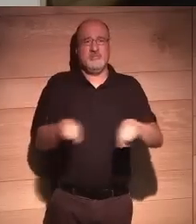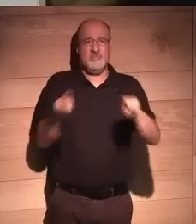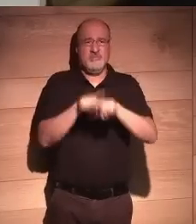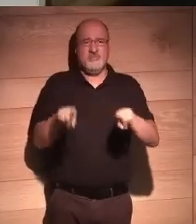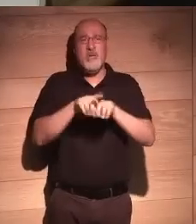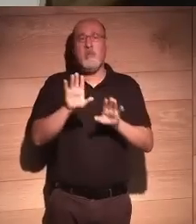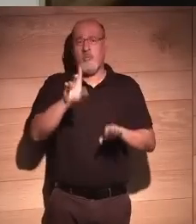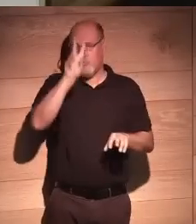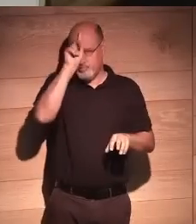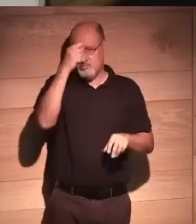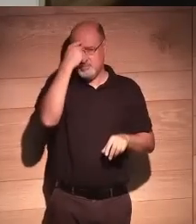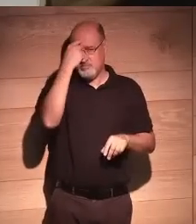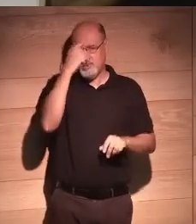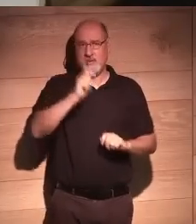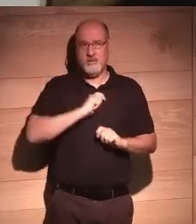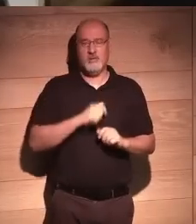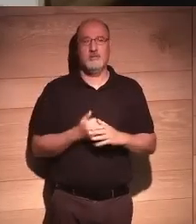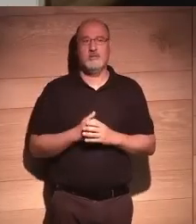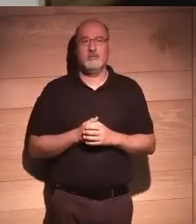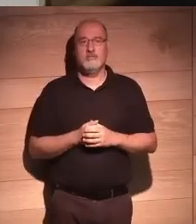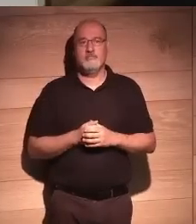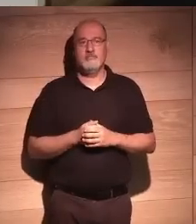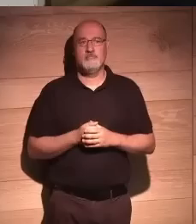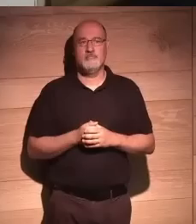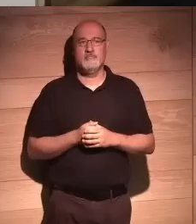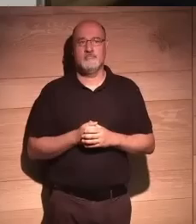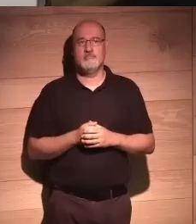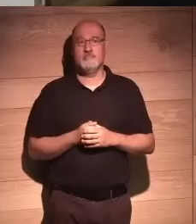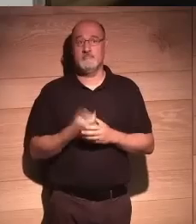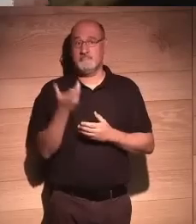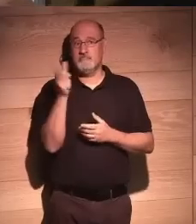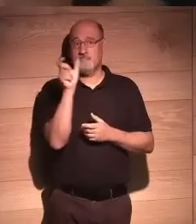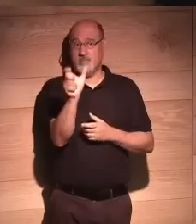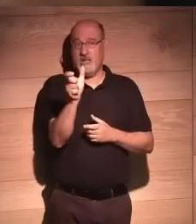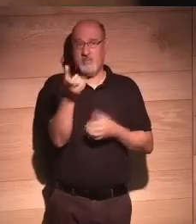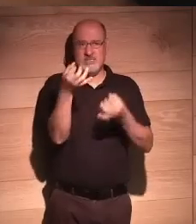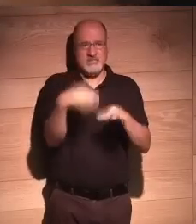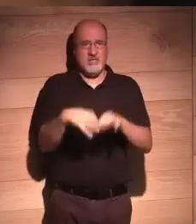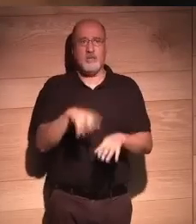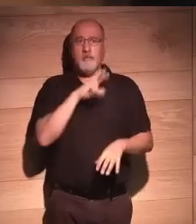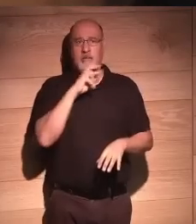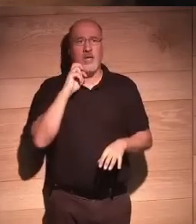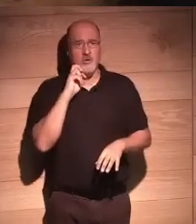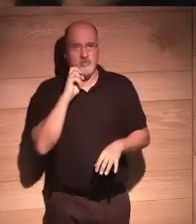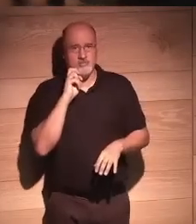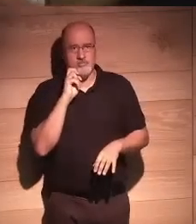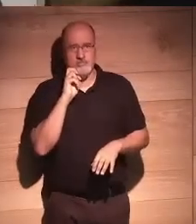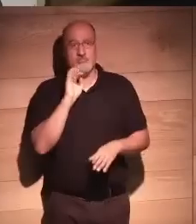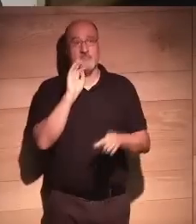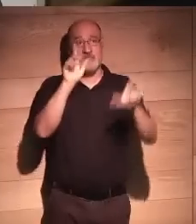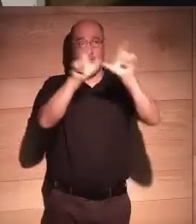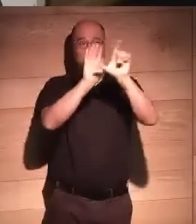preocupan significativamente, que son unas palabras muy sencillas, valores, dentro de